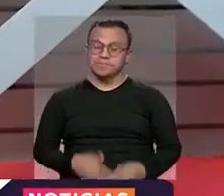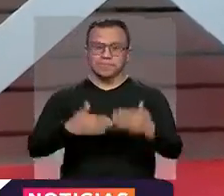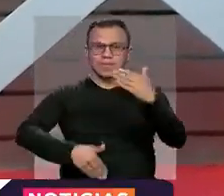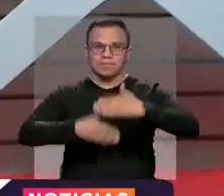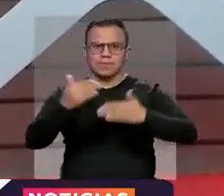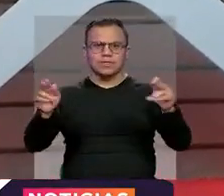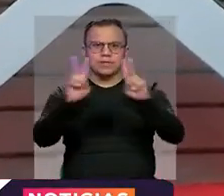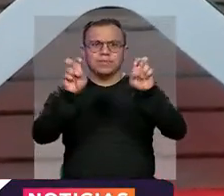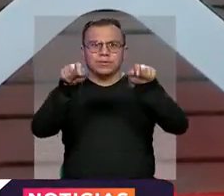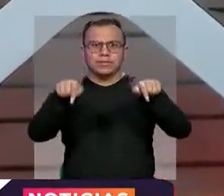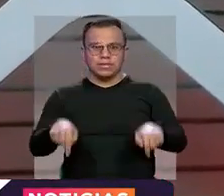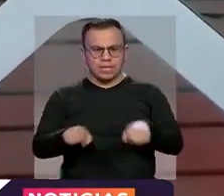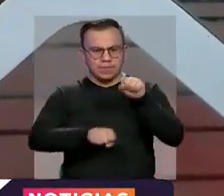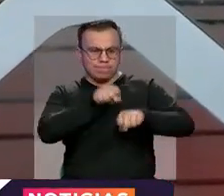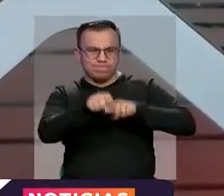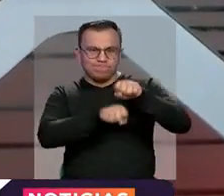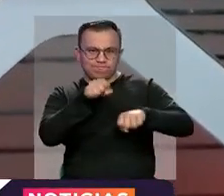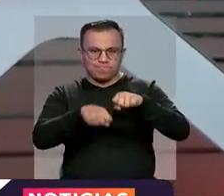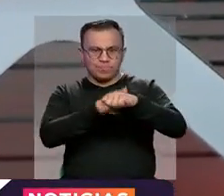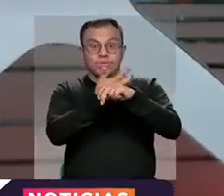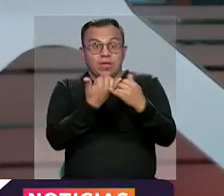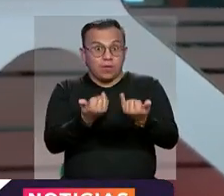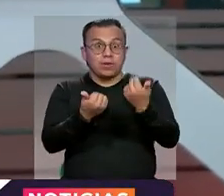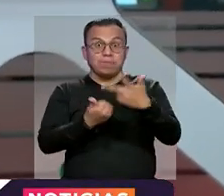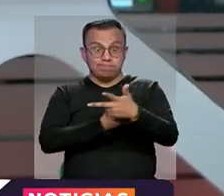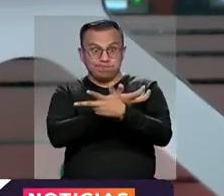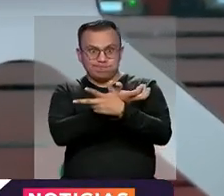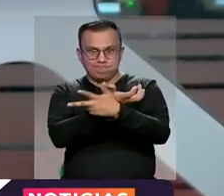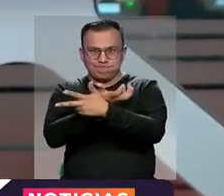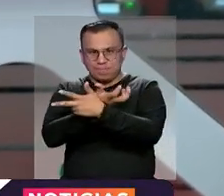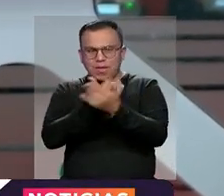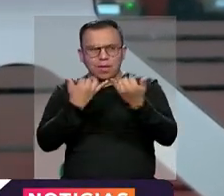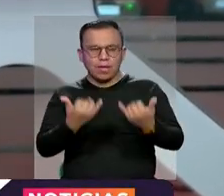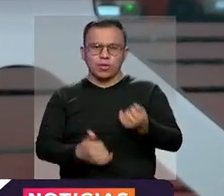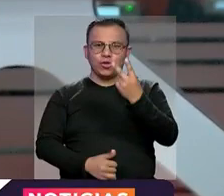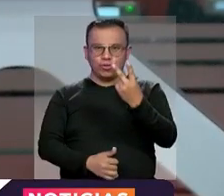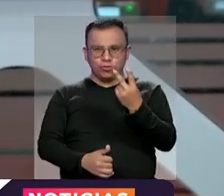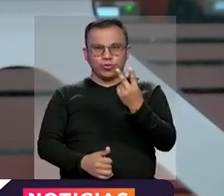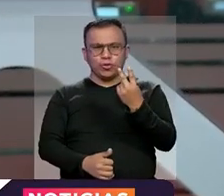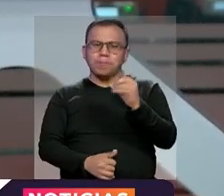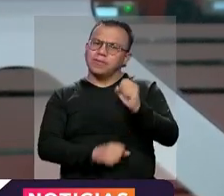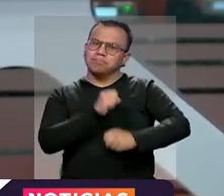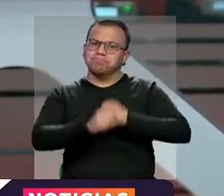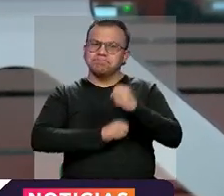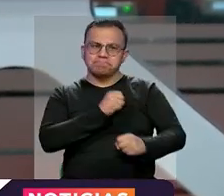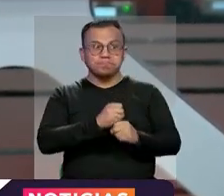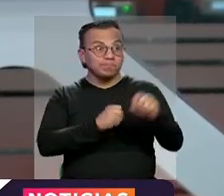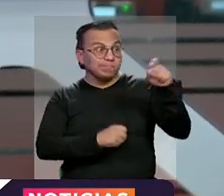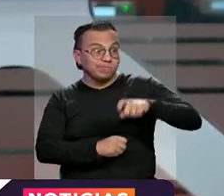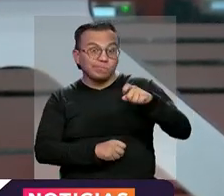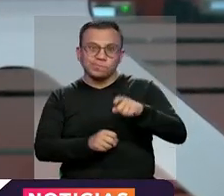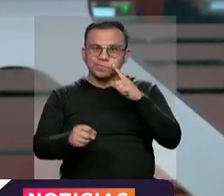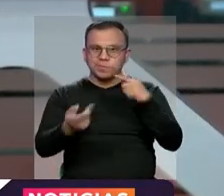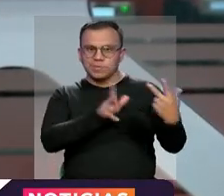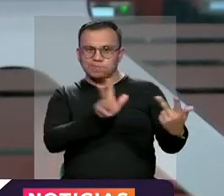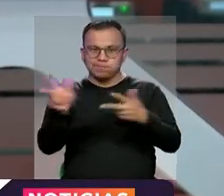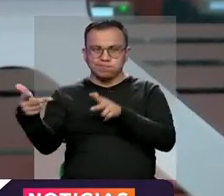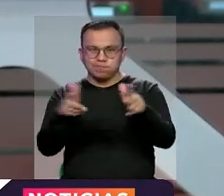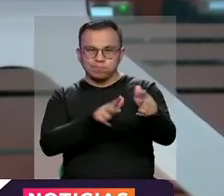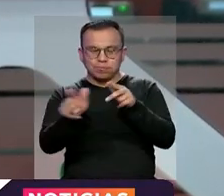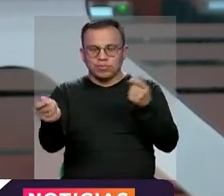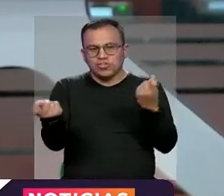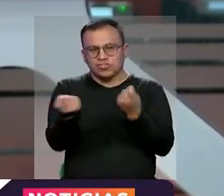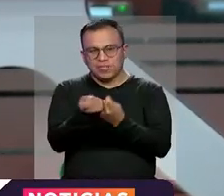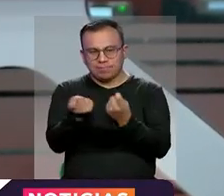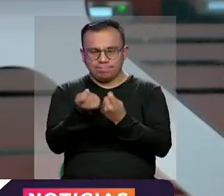Iniciamos hoy hablando del bicitaxismo que se ha expandido en Bogotá. Desde hace dos décadas fue creado por la necesidad de transportar a las personas en